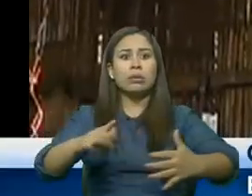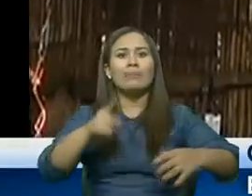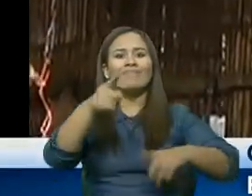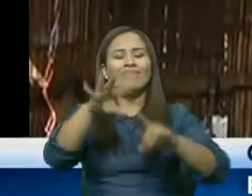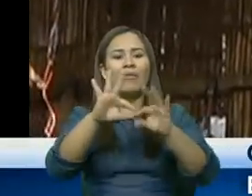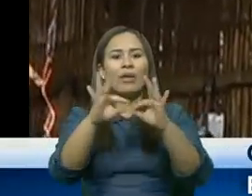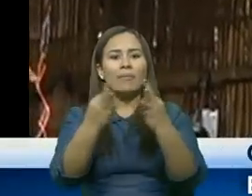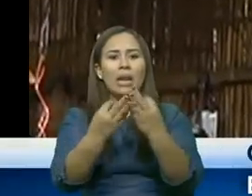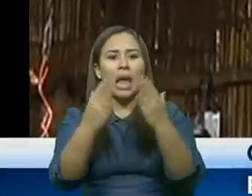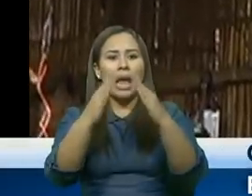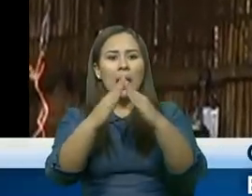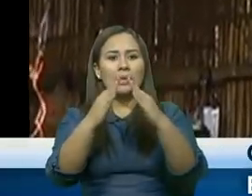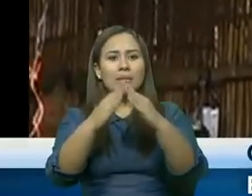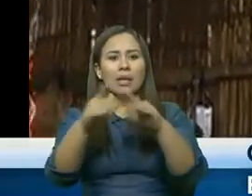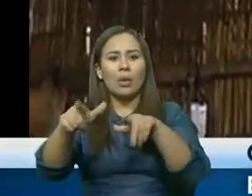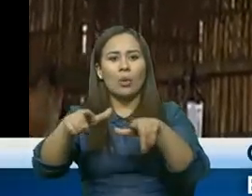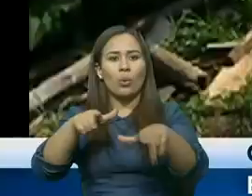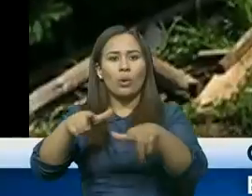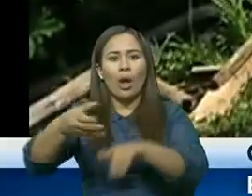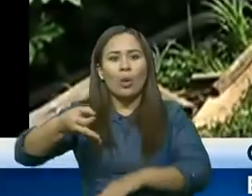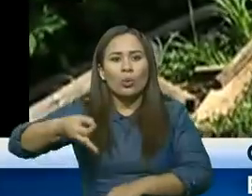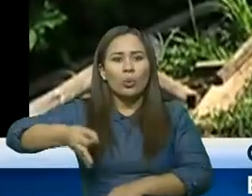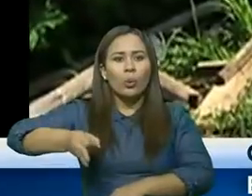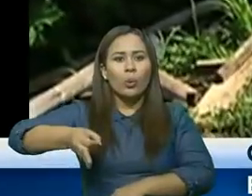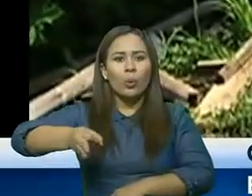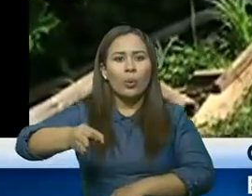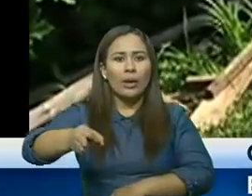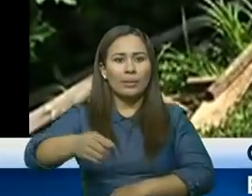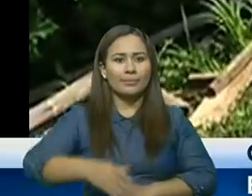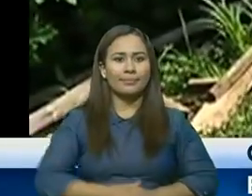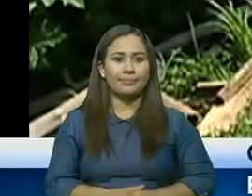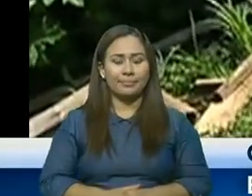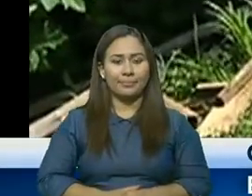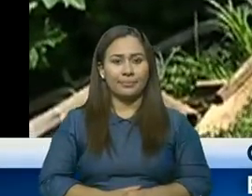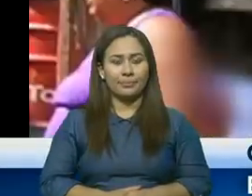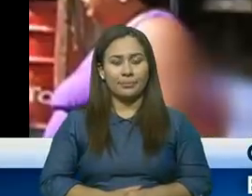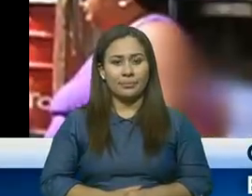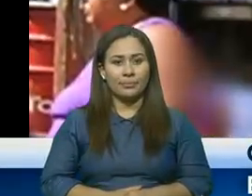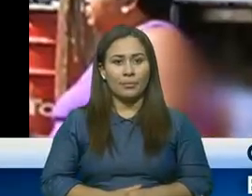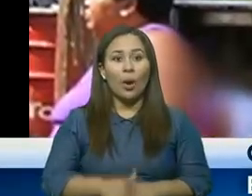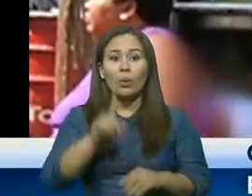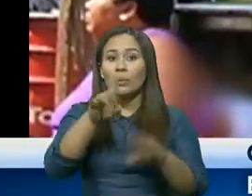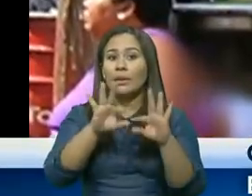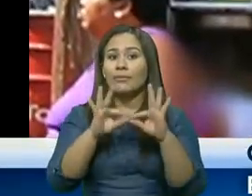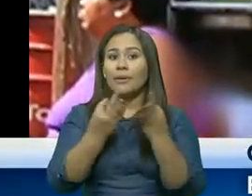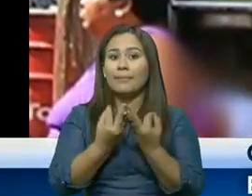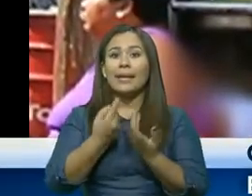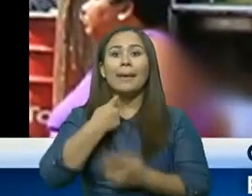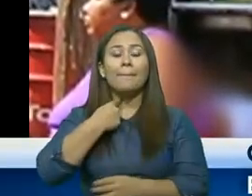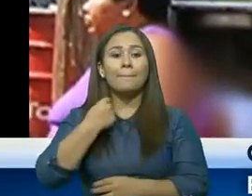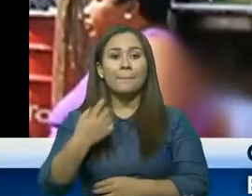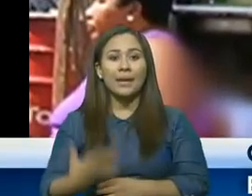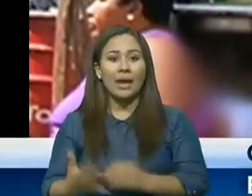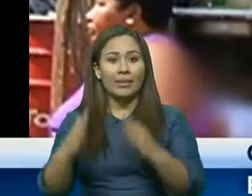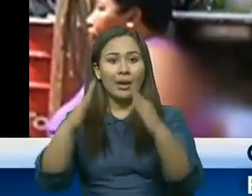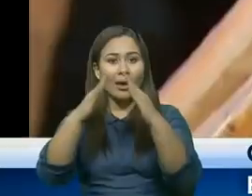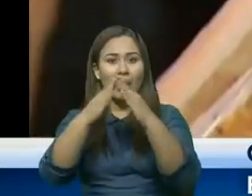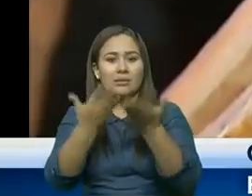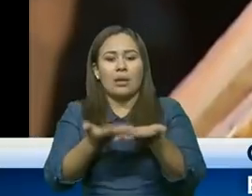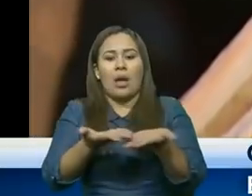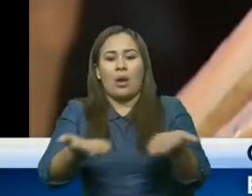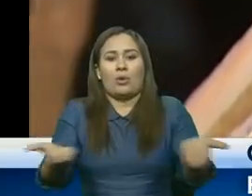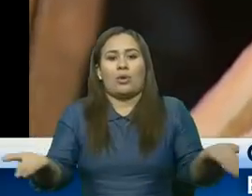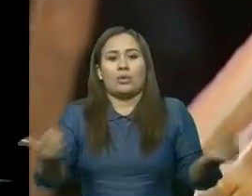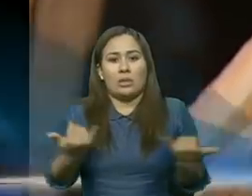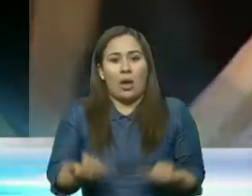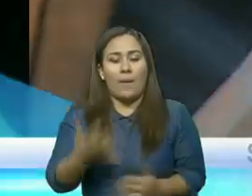una casa que colapsó en las últimas horas en el cerro las cabras de durán una familia quedó sin su vivienda y sumido en la